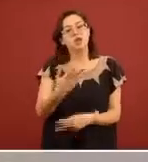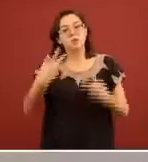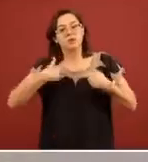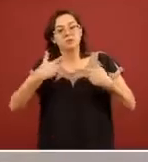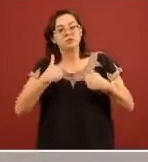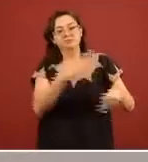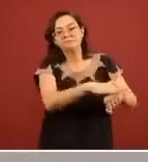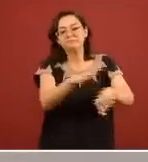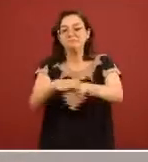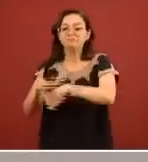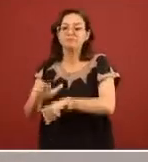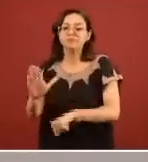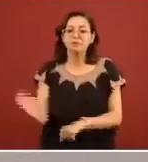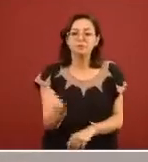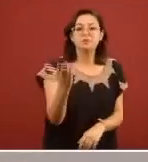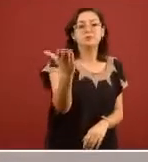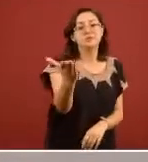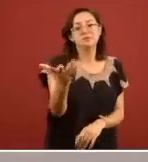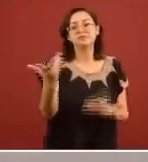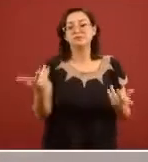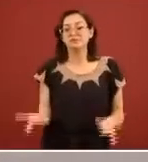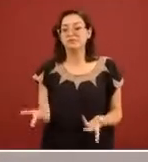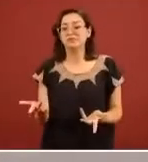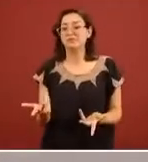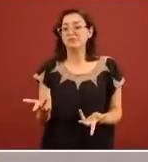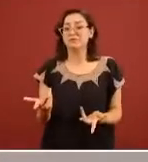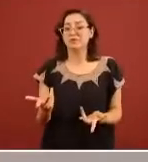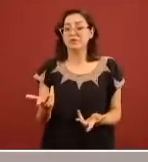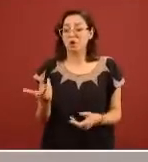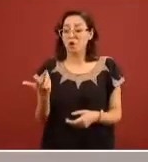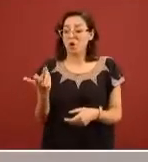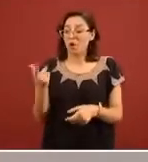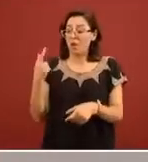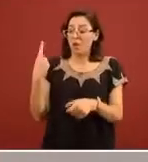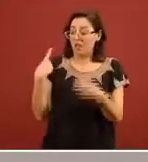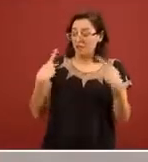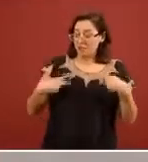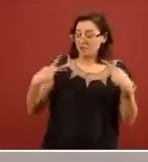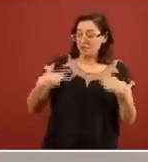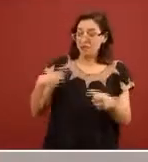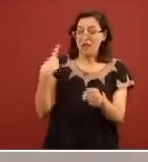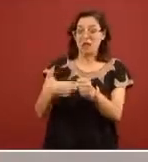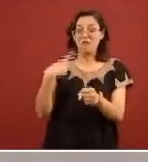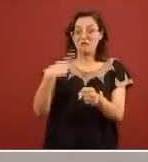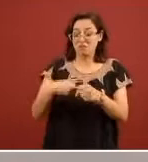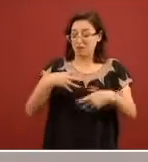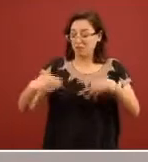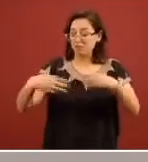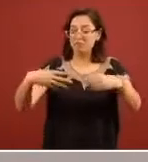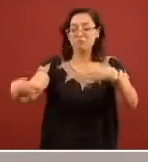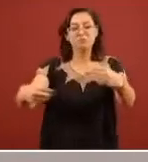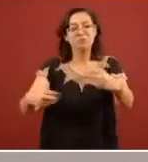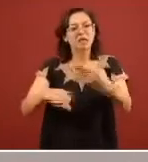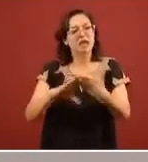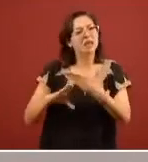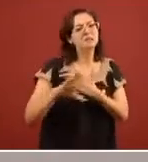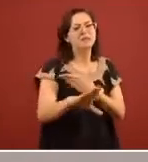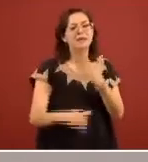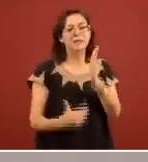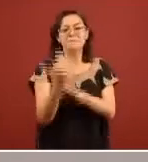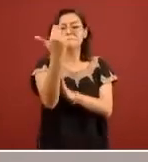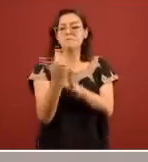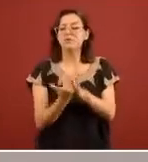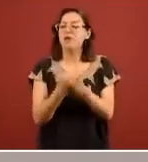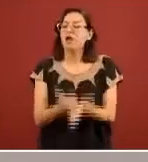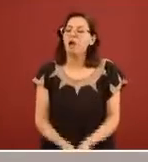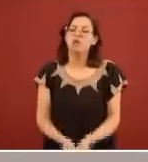población. Ayúdenos a evitar que los pacientes lleguen. Ayúdenos a evitar el contagio. La mejor manera como nos